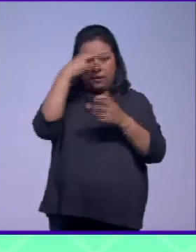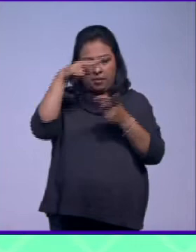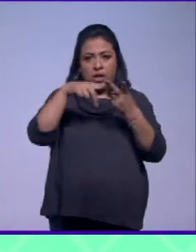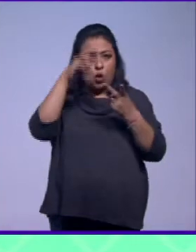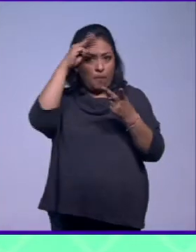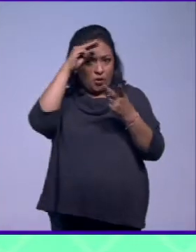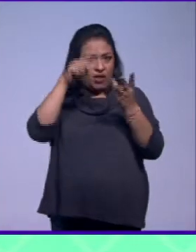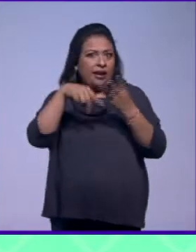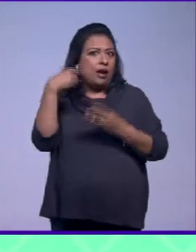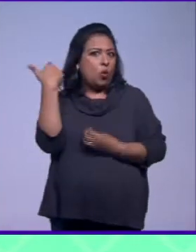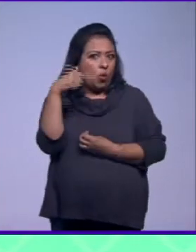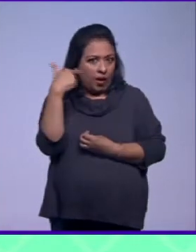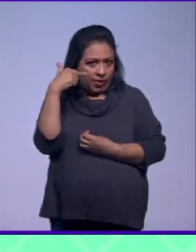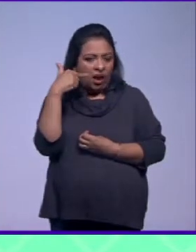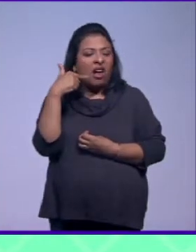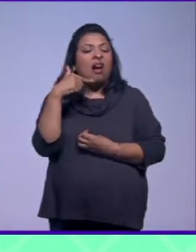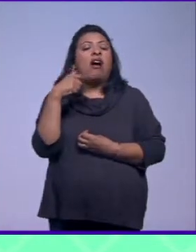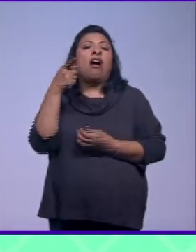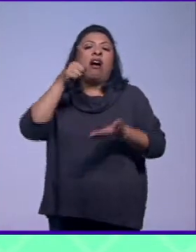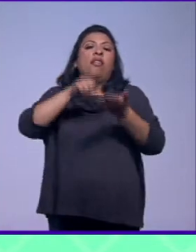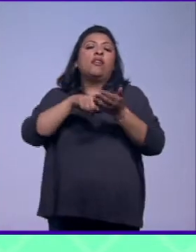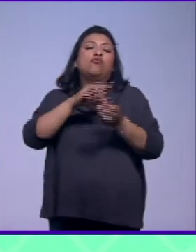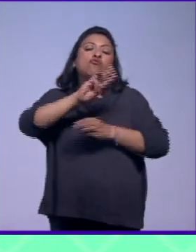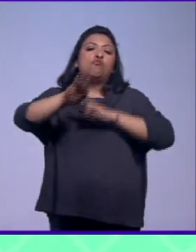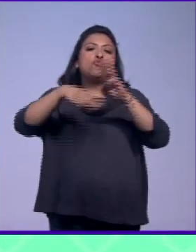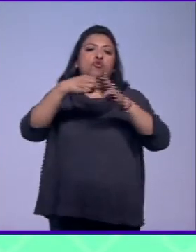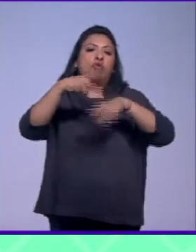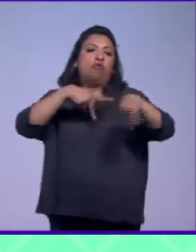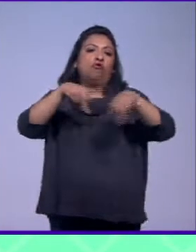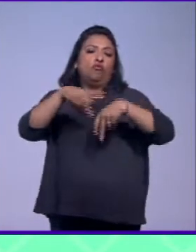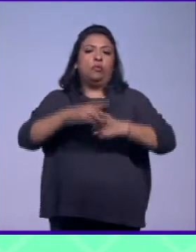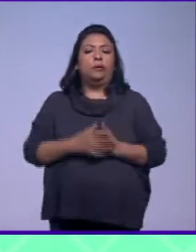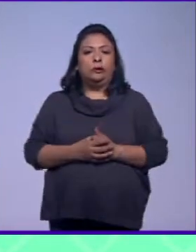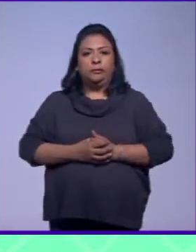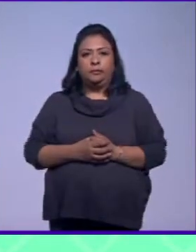monterrey y guadalajara serán parte del mundial